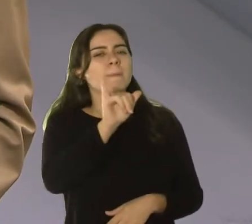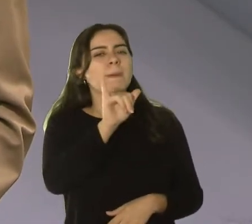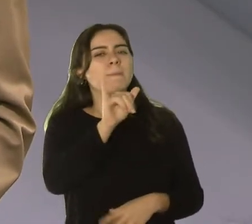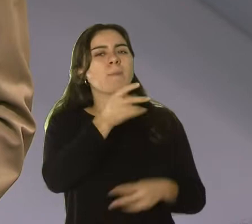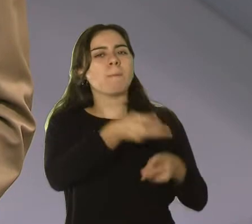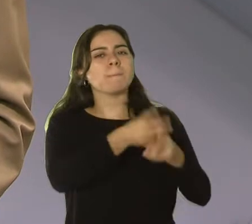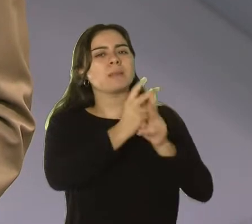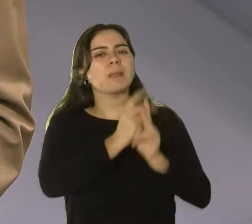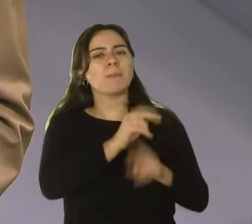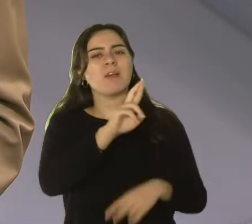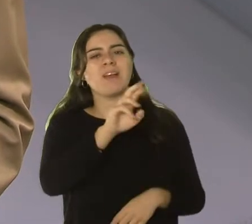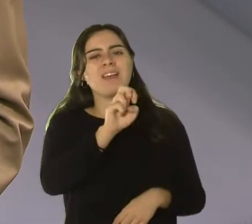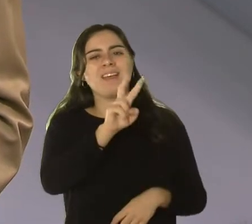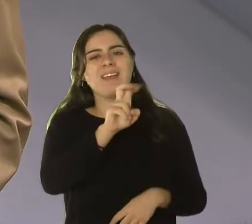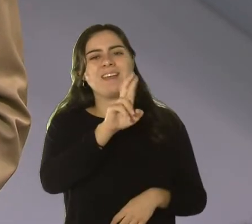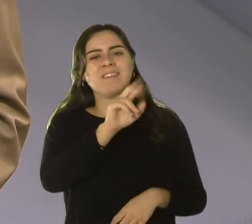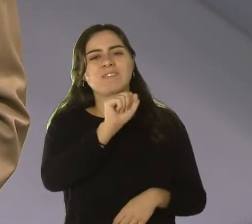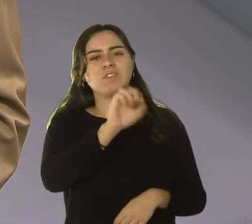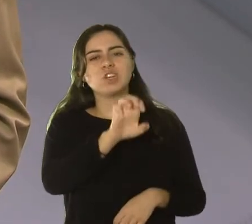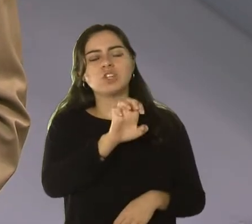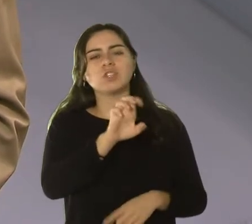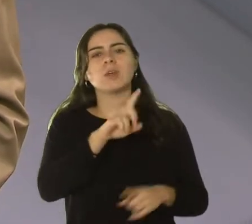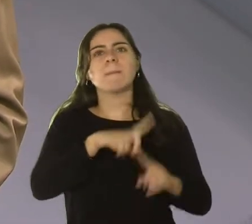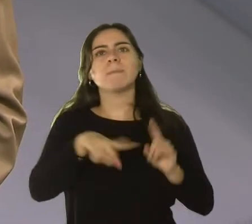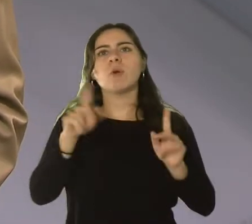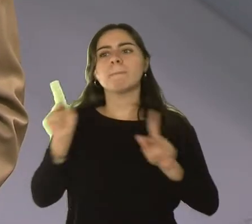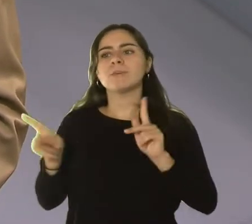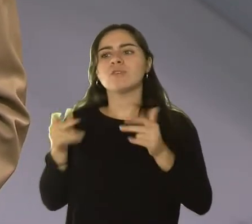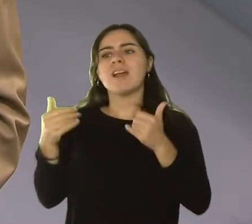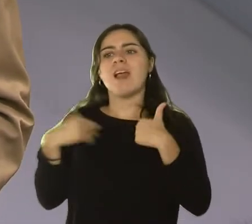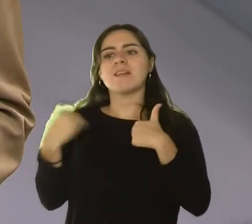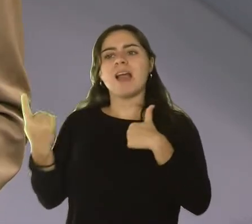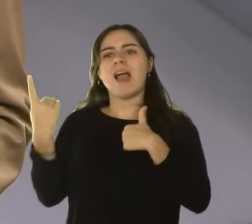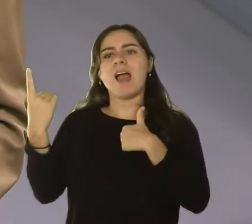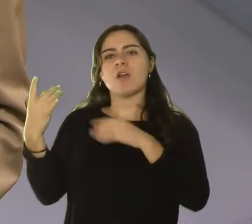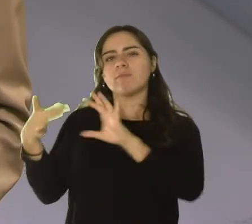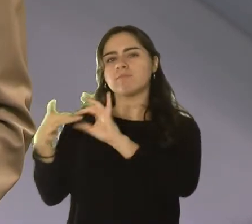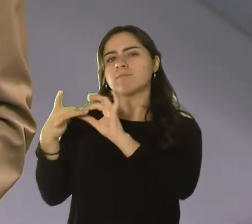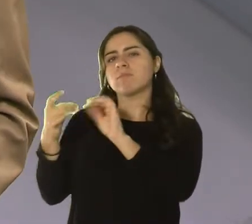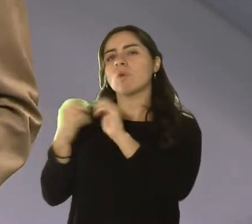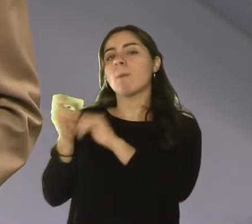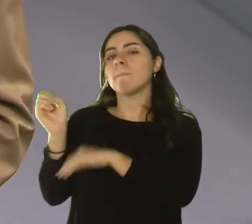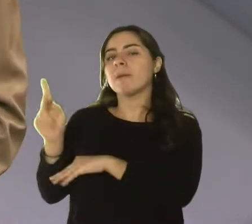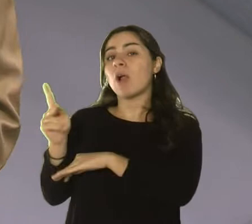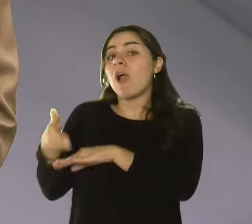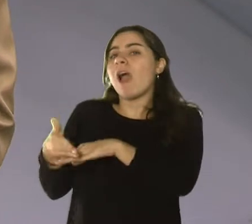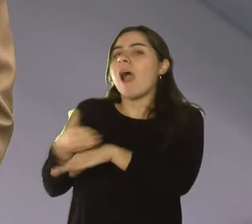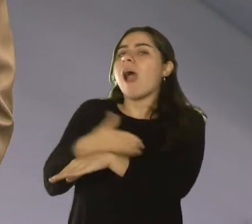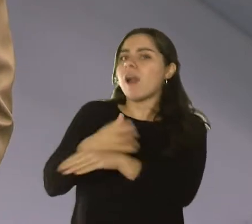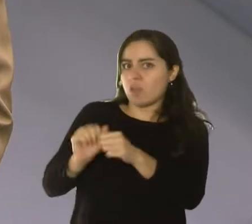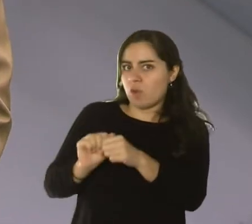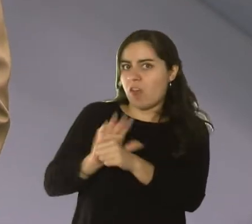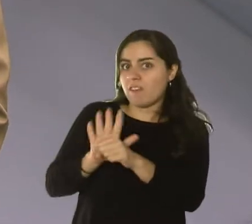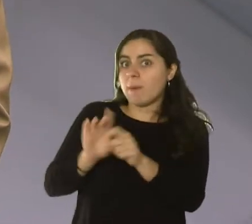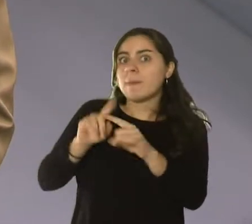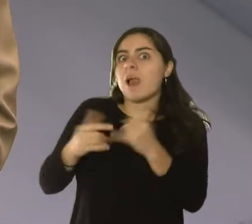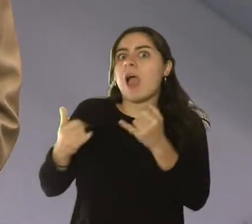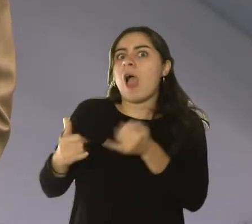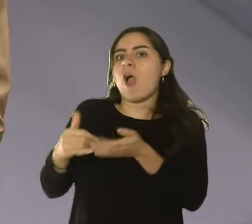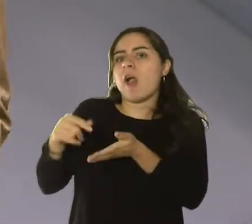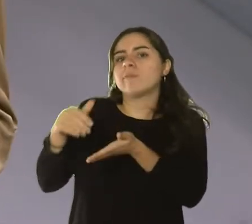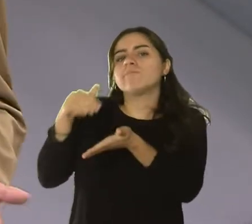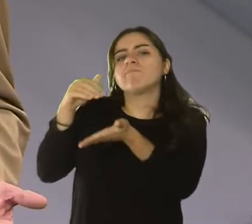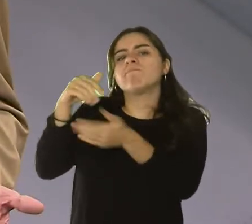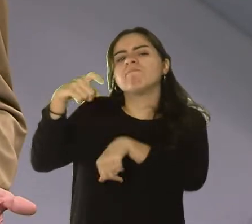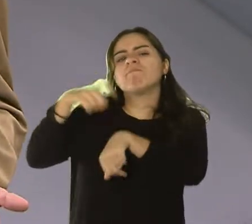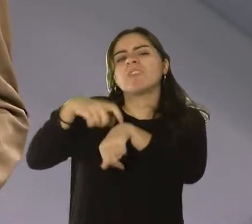de salvaguarda con el banco antes de la pandemia. Ahora con la moratoria, si se vieron afectados porque